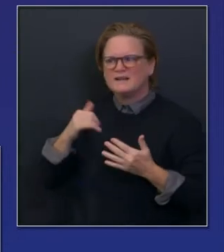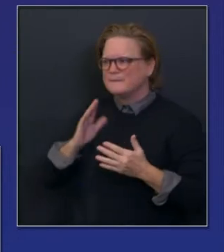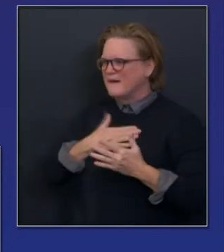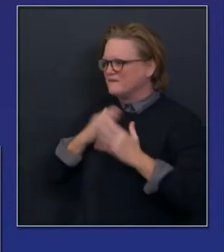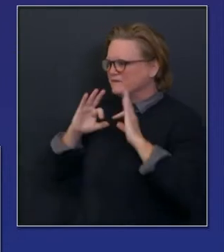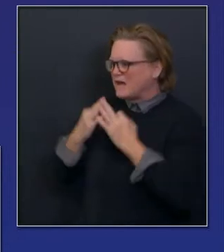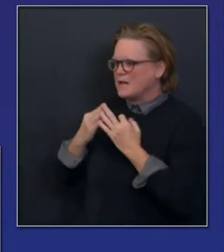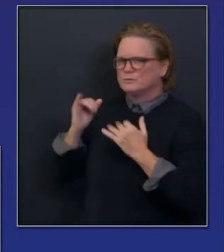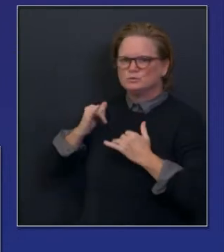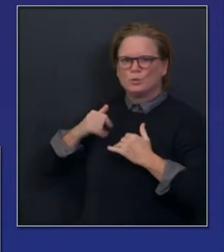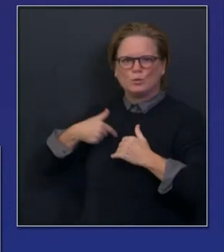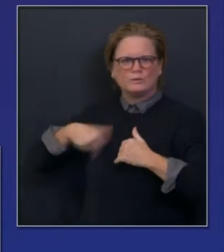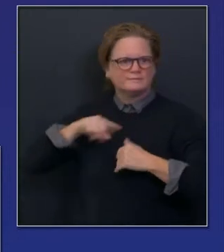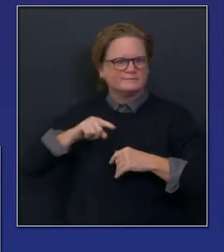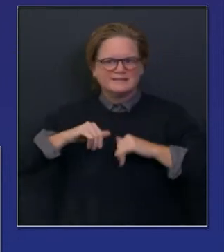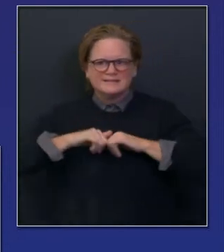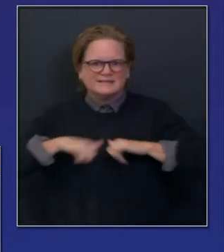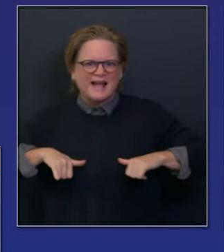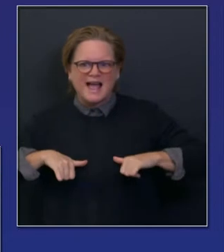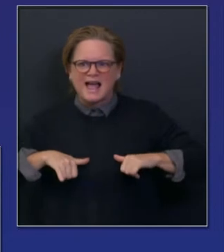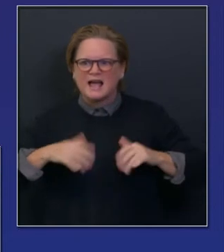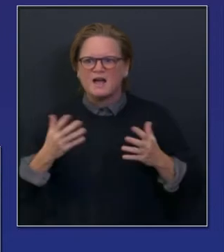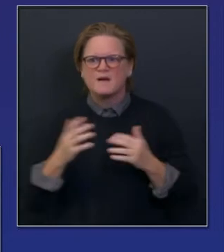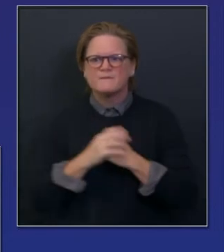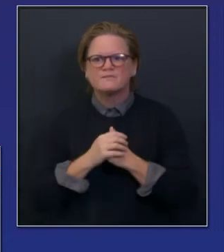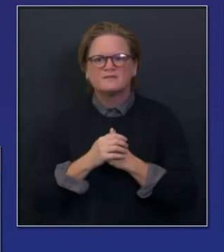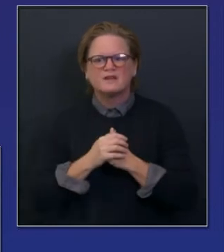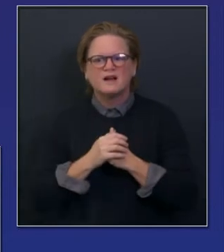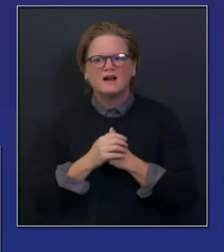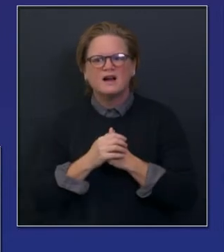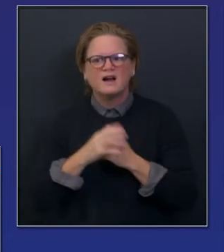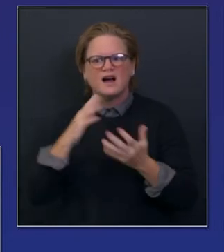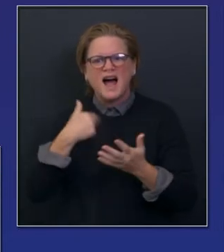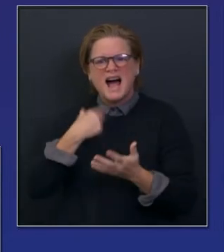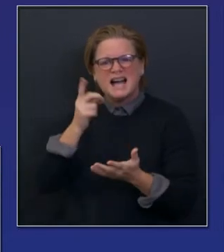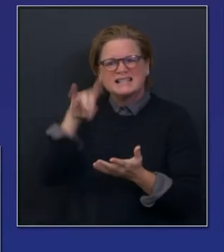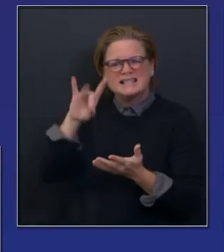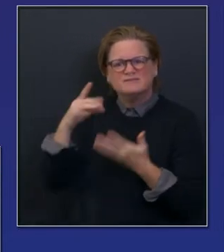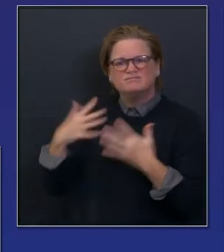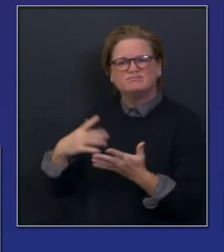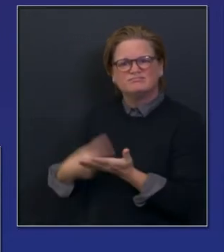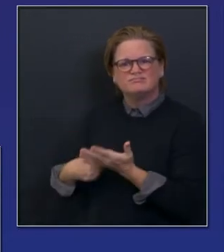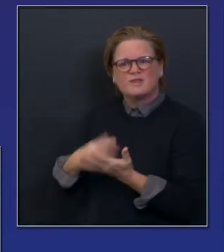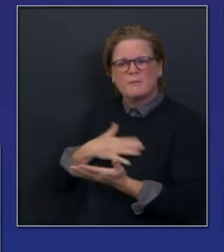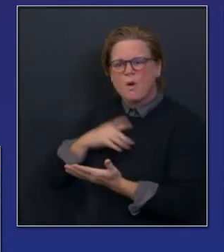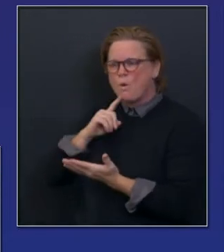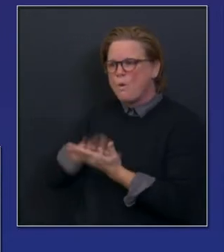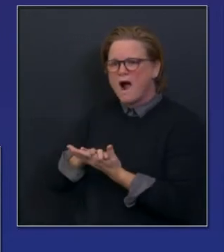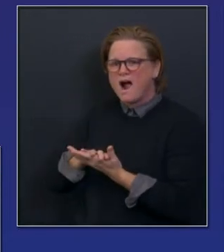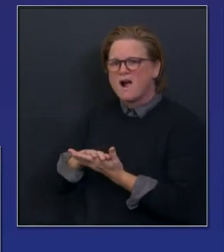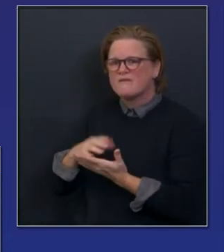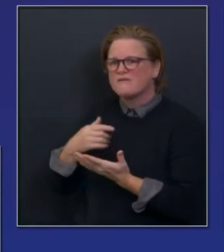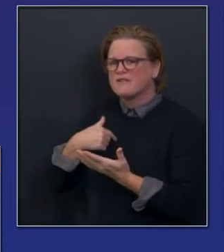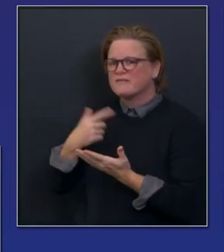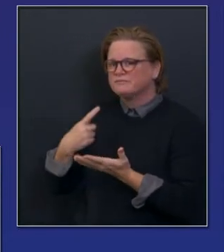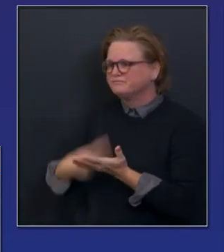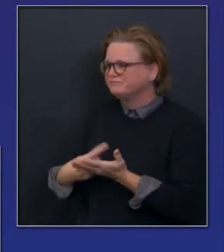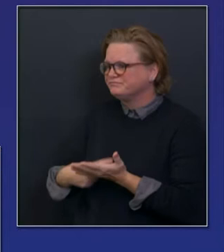las voy a indicar a ustedes públicamente. Hemos tenido conversaciones de lo que hemos hecho con la ayuda mutua para morgues, trabajando